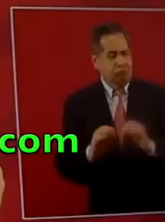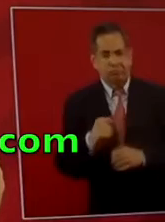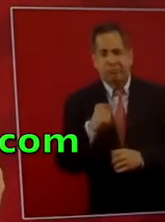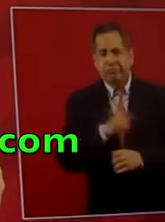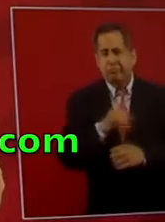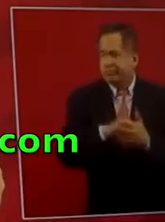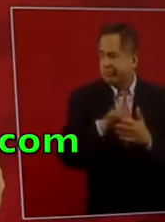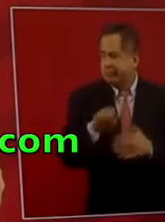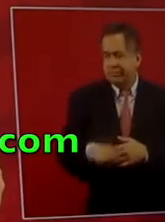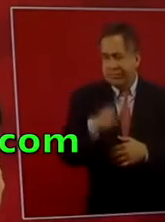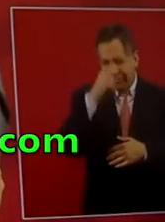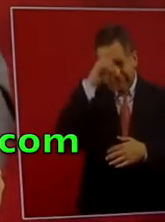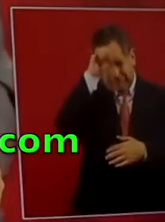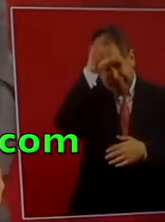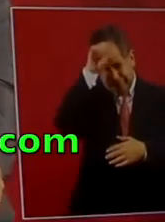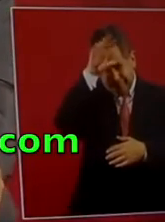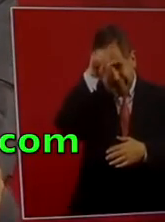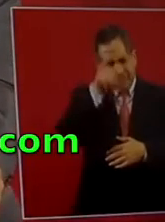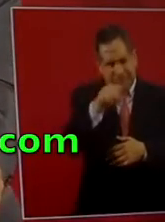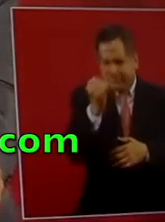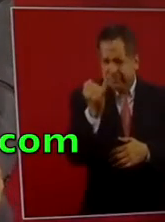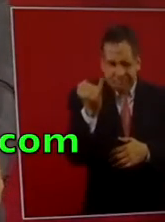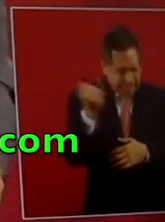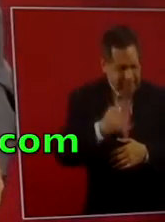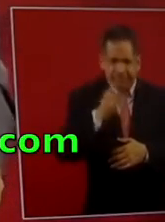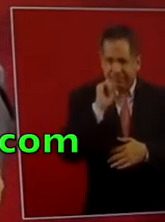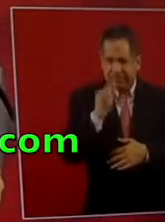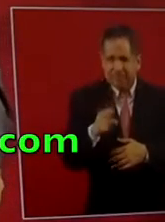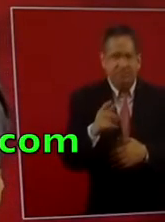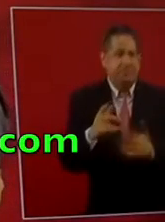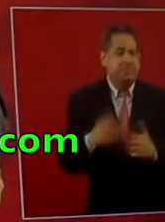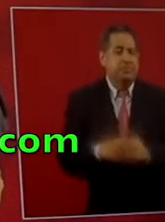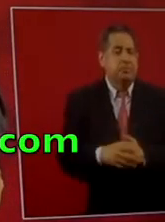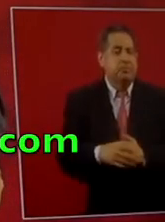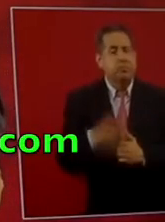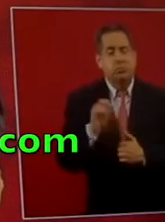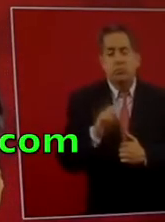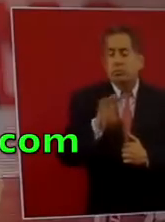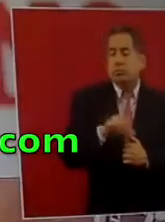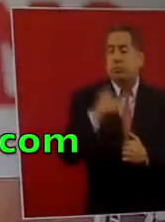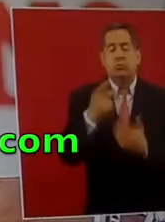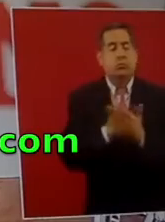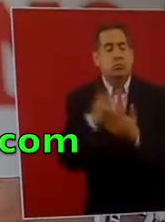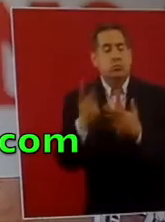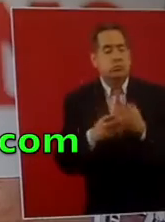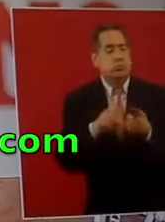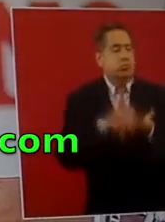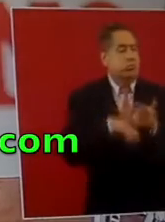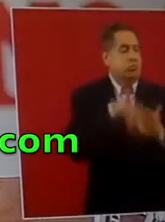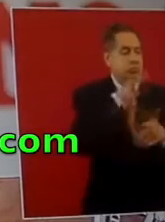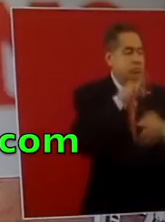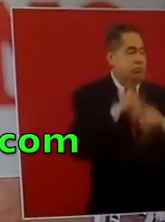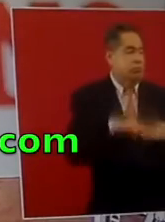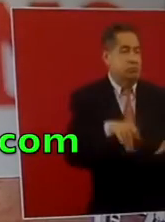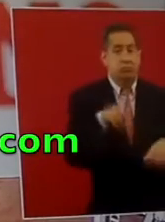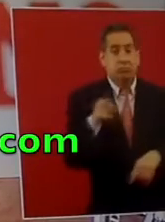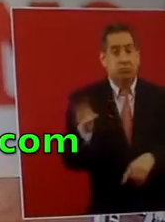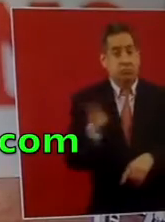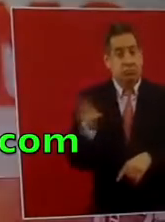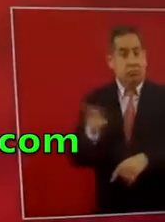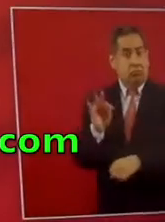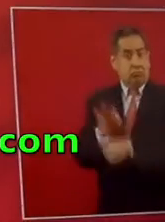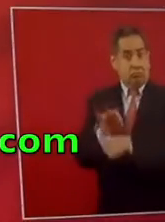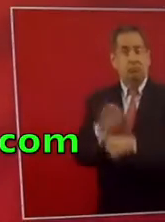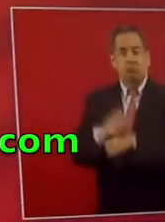Soconusco. Sobre todo en el ámbito agrario, licenciado. Mire, la